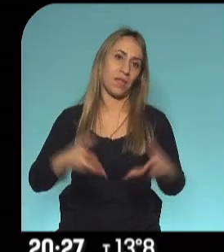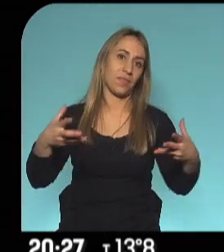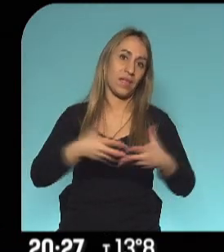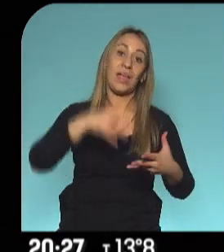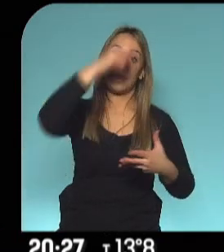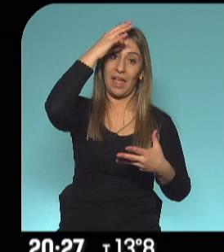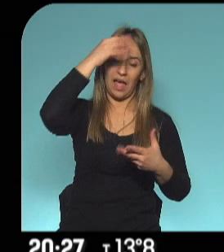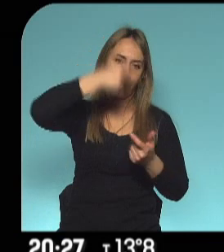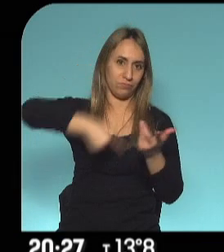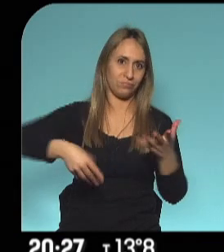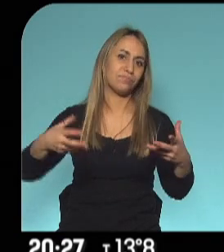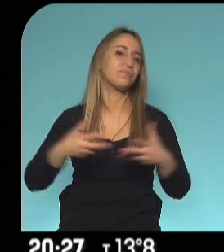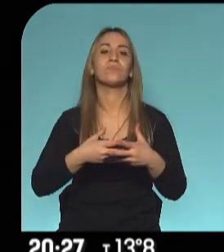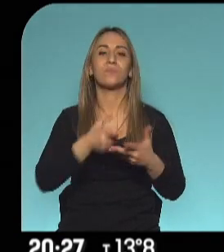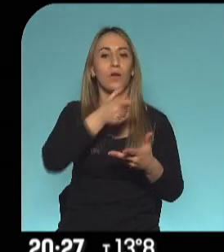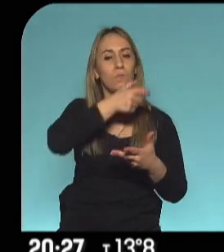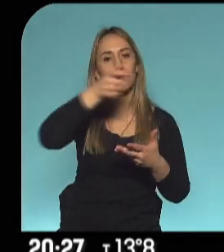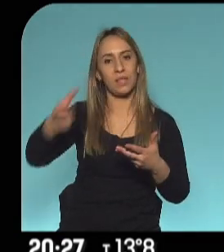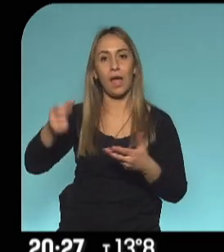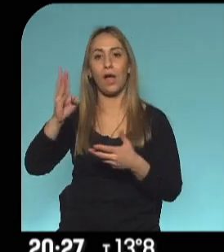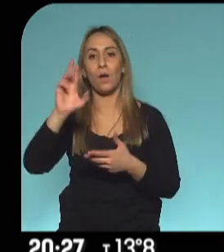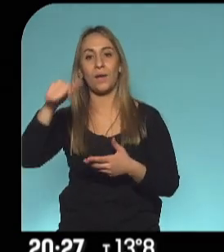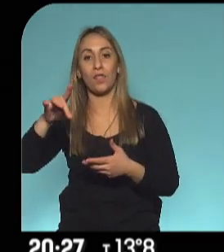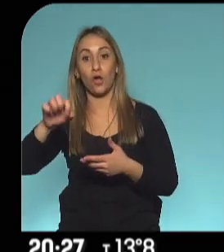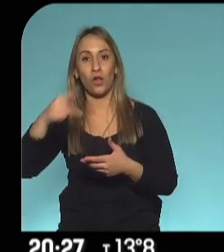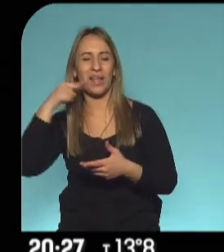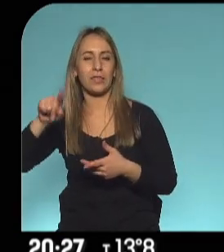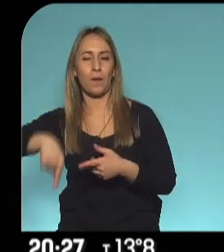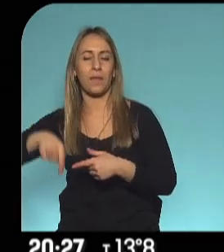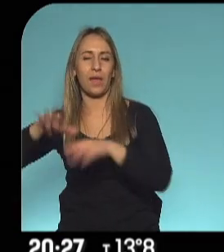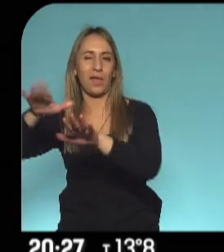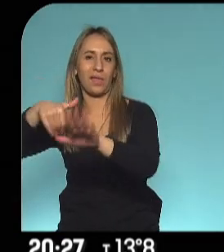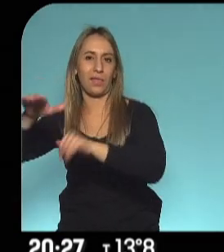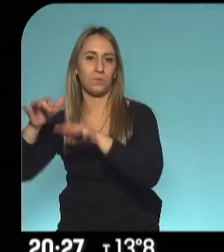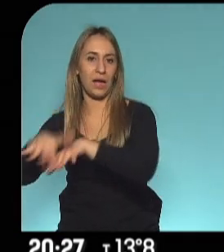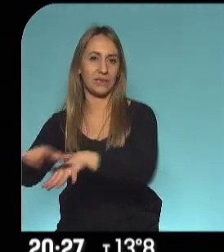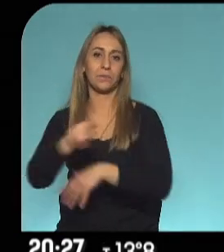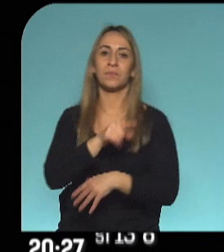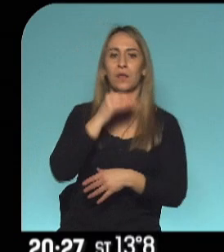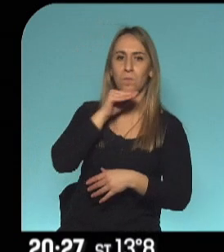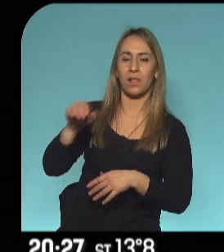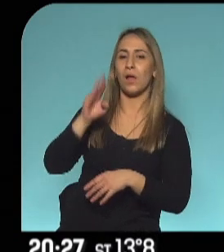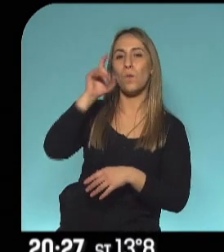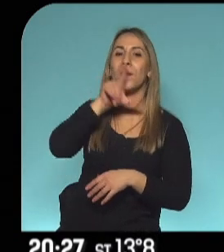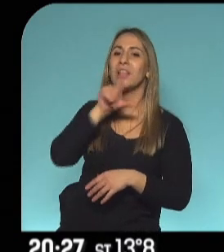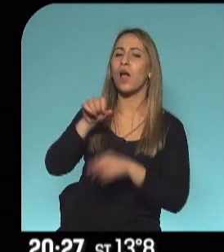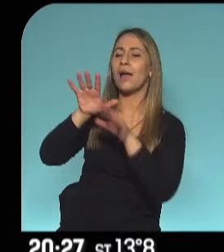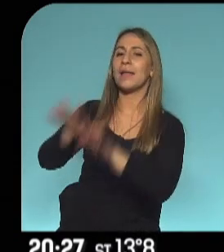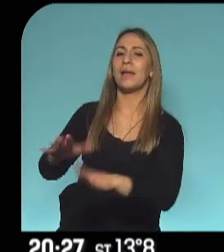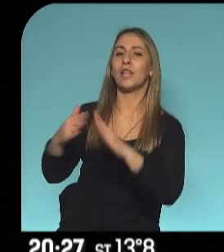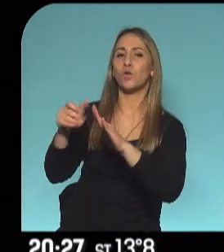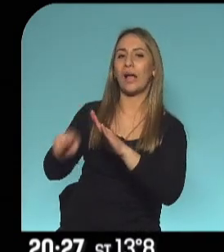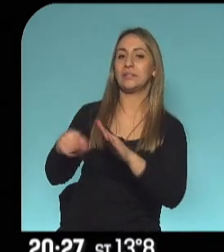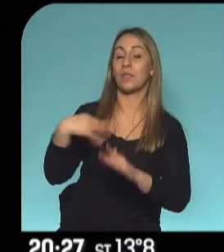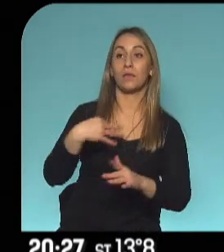Rottenberg tuitea, le contesta a Brandoni, que fue uno de los que convocó. Claro. Beto, quédate en tu casa, tenemos que estrenar pronto, con un sesgo de